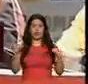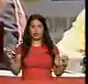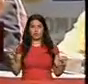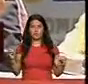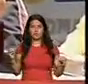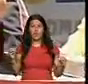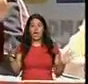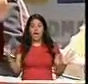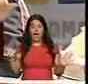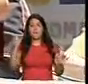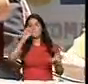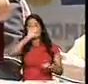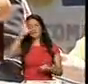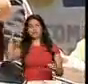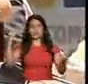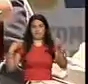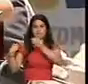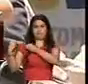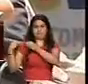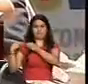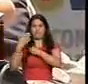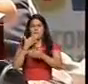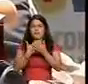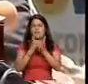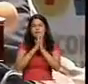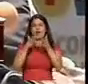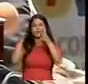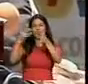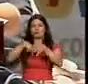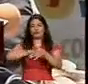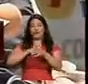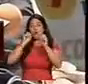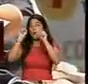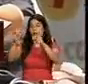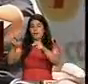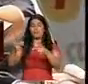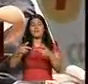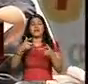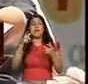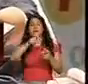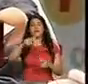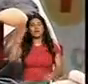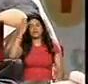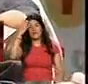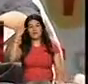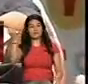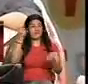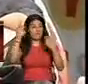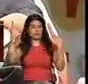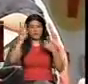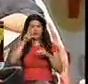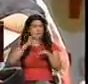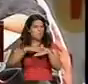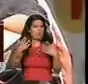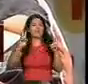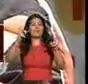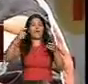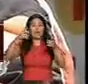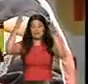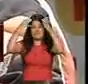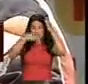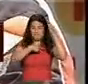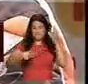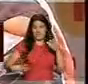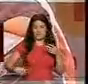porque la gente conoce a Venezuela por muchas cosas el petróleo las mises pero desde hace 14 años nos conocen por una